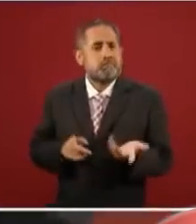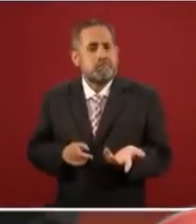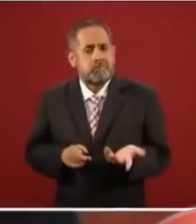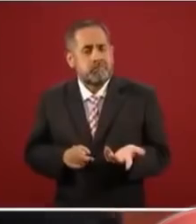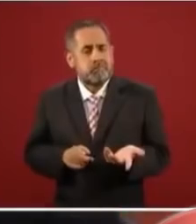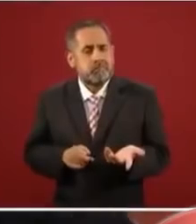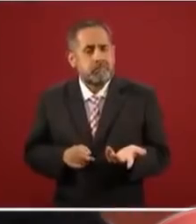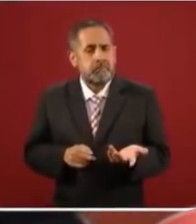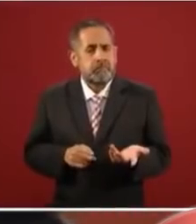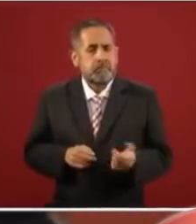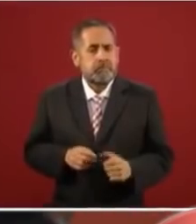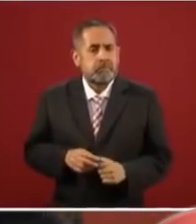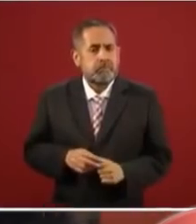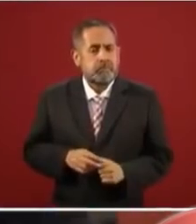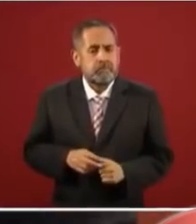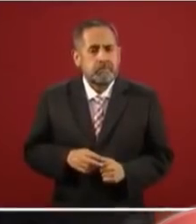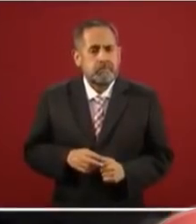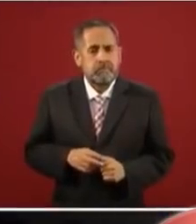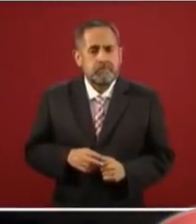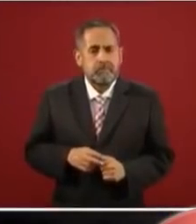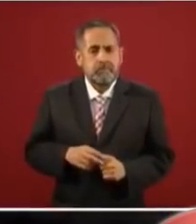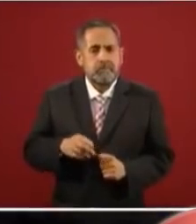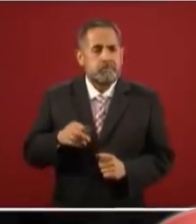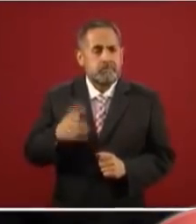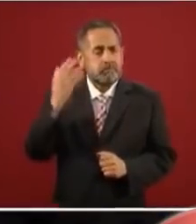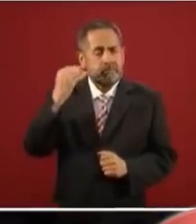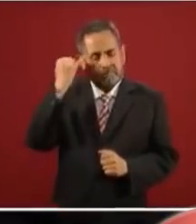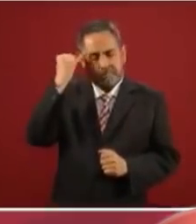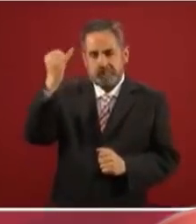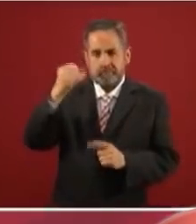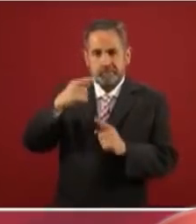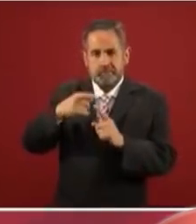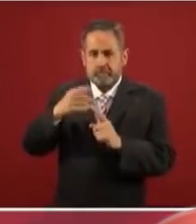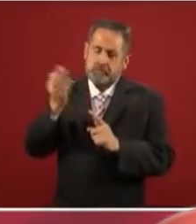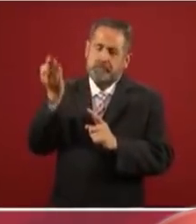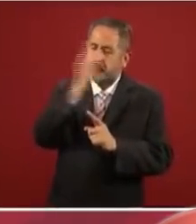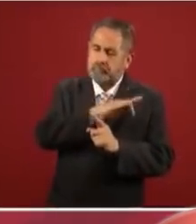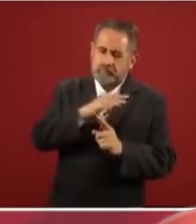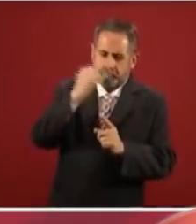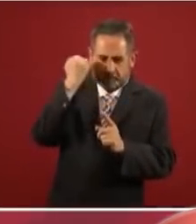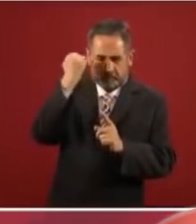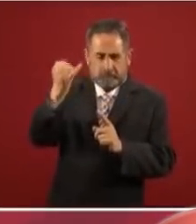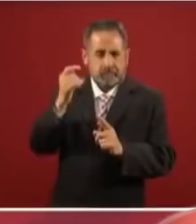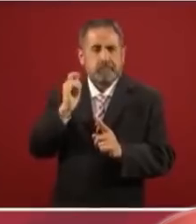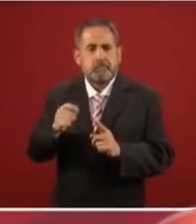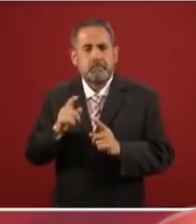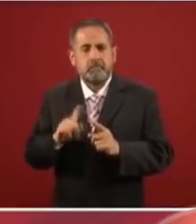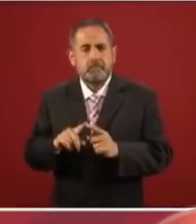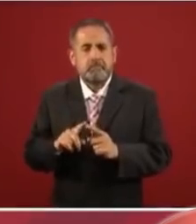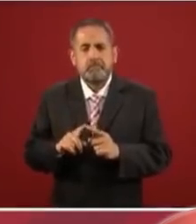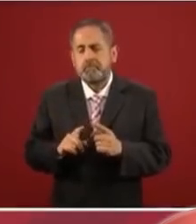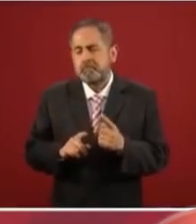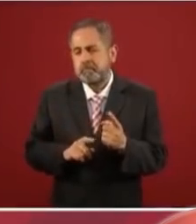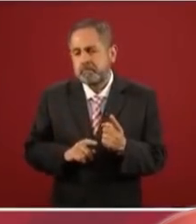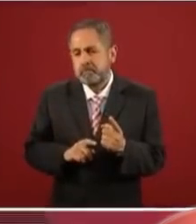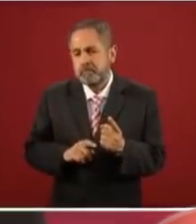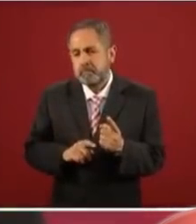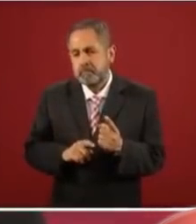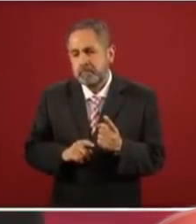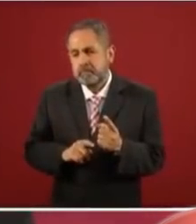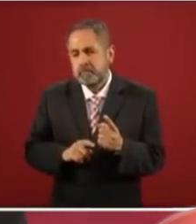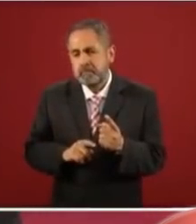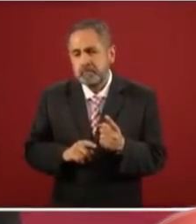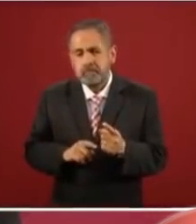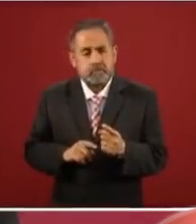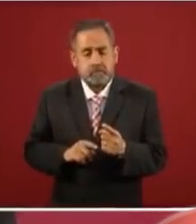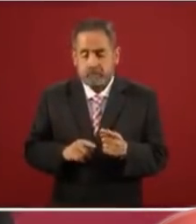de la premisa falsa de que se es malo